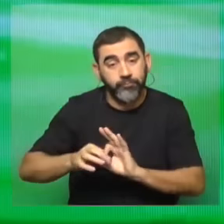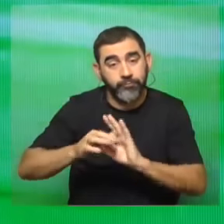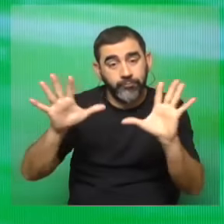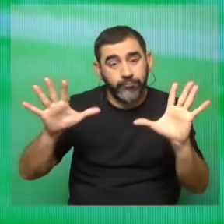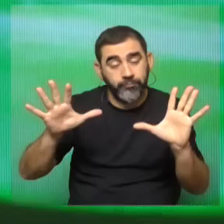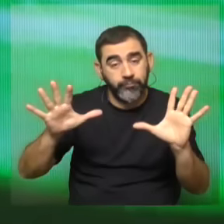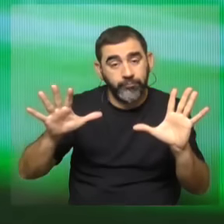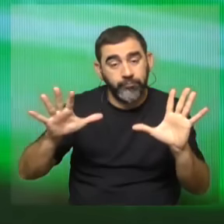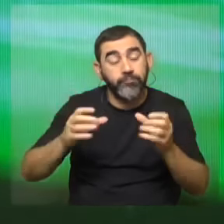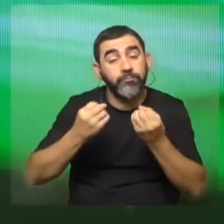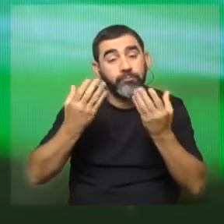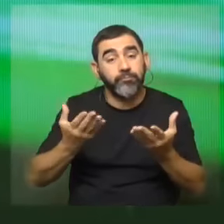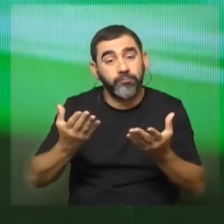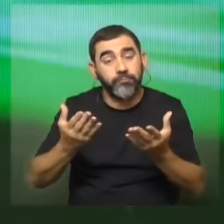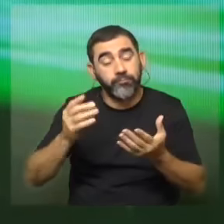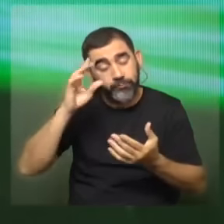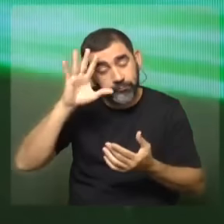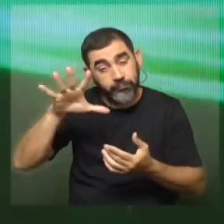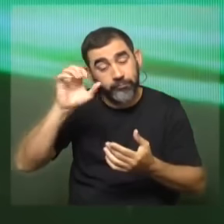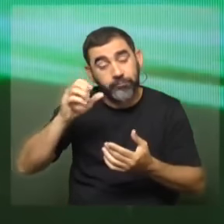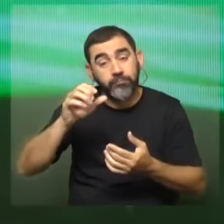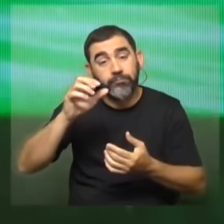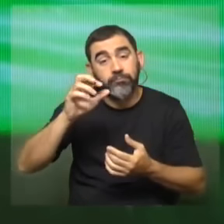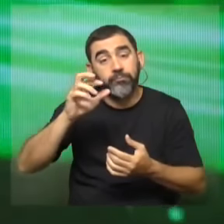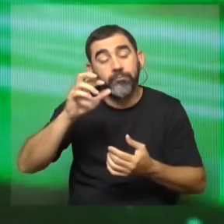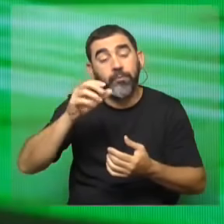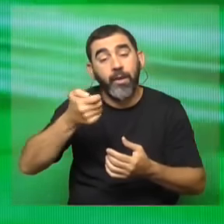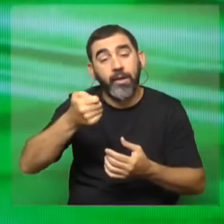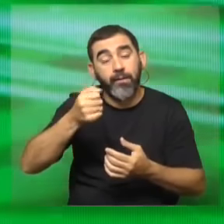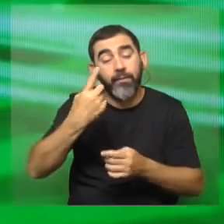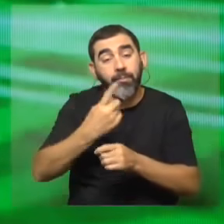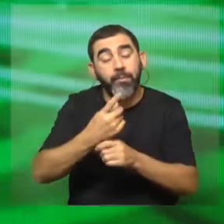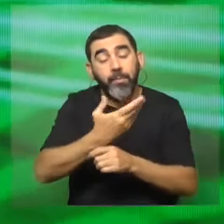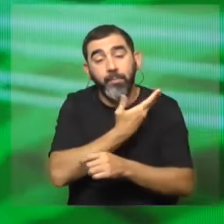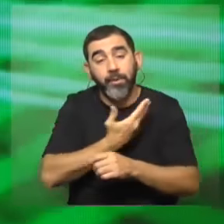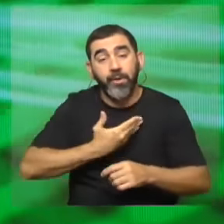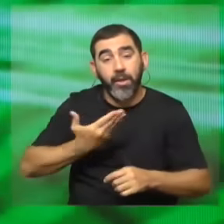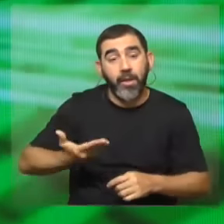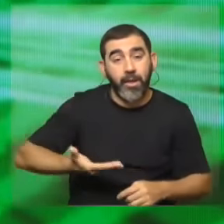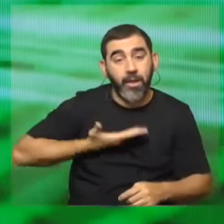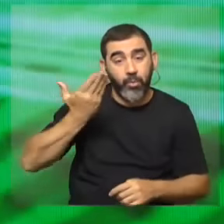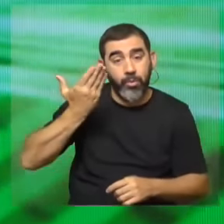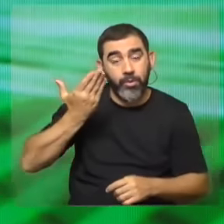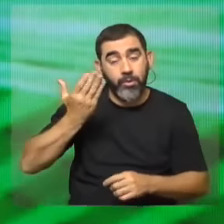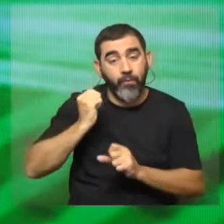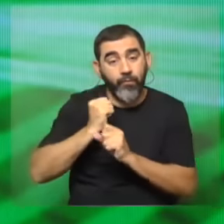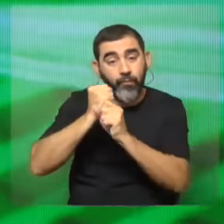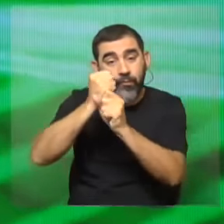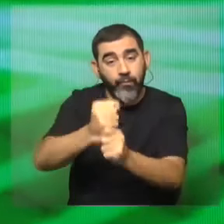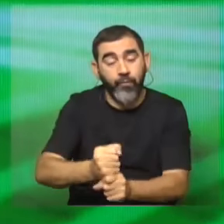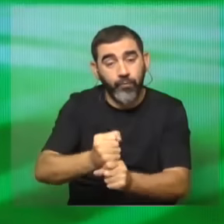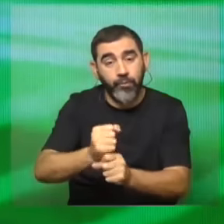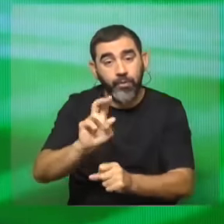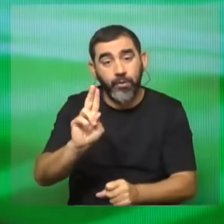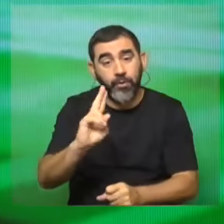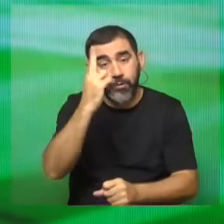independentista porque recordar que el frutoso r el primer presidente constitucional y héroe de de de la fundación de nuestra